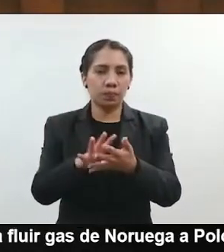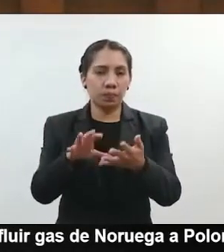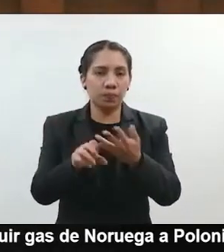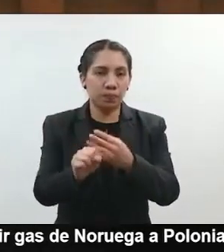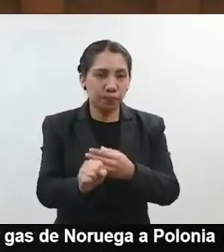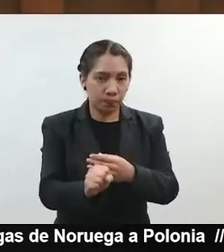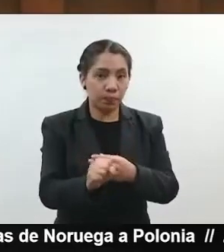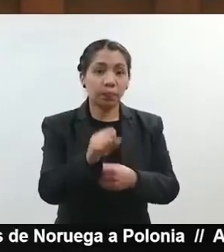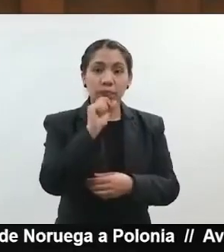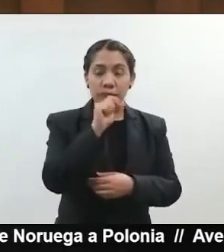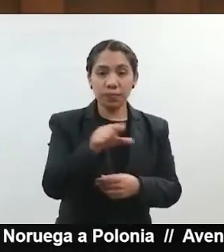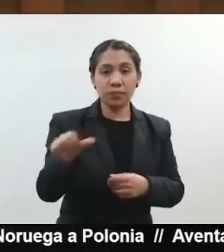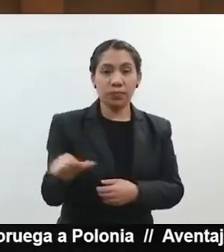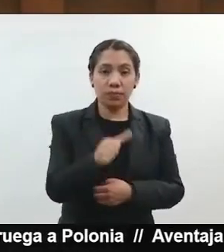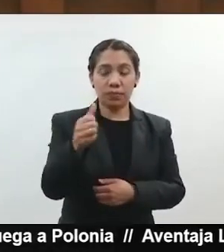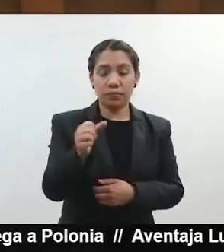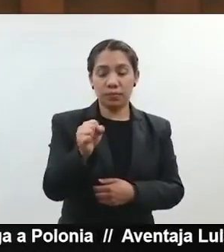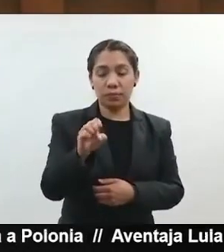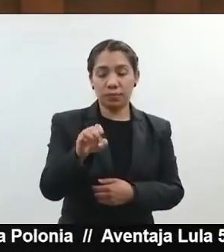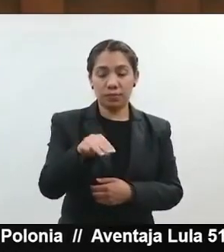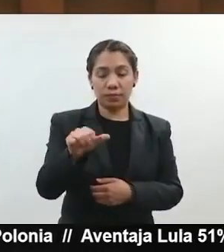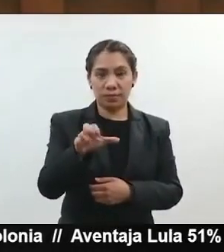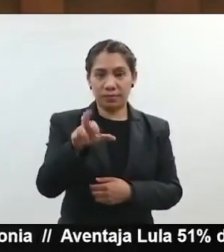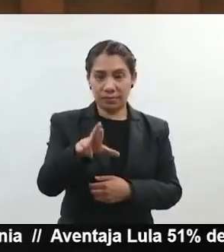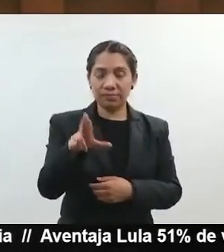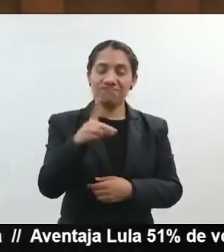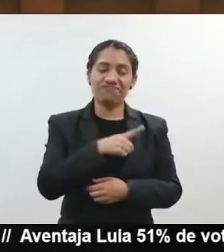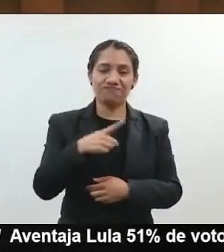la Marina, lo que debe ser investigado.